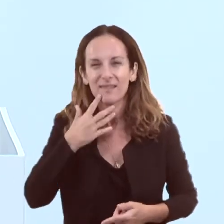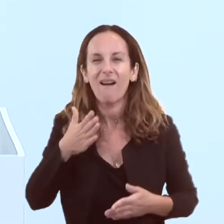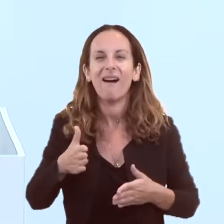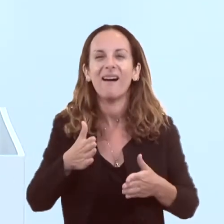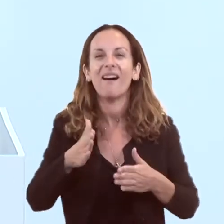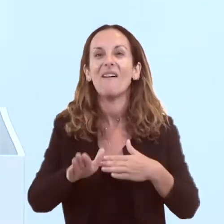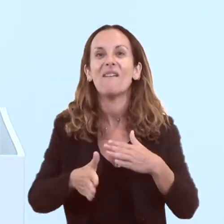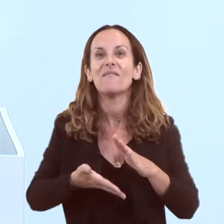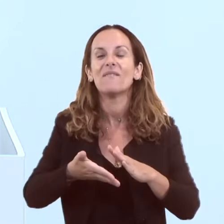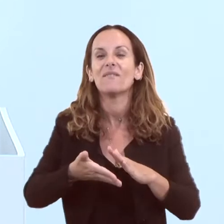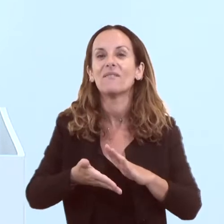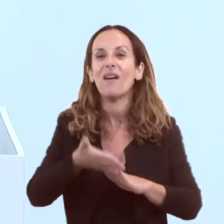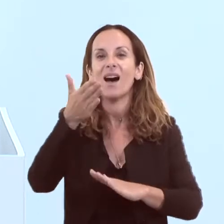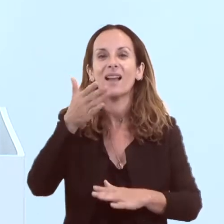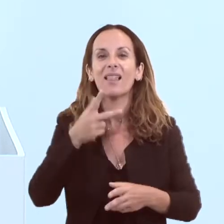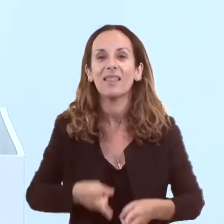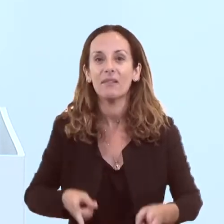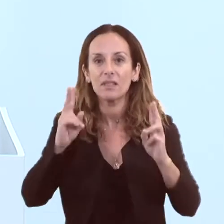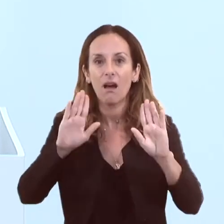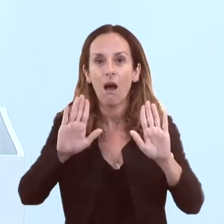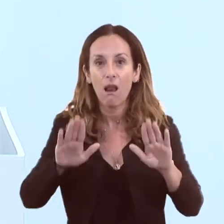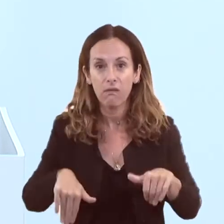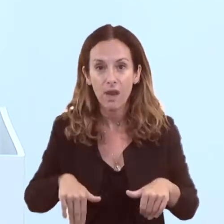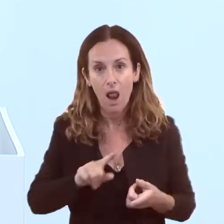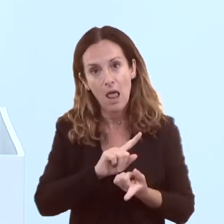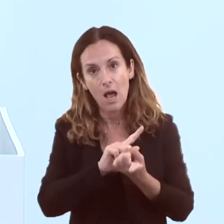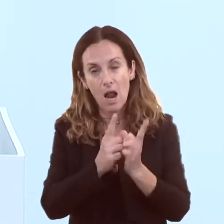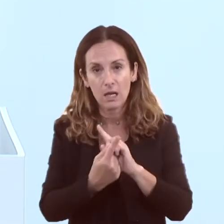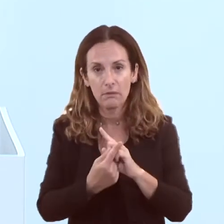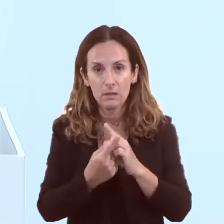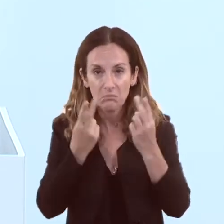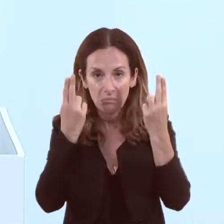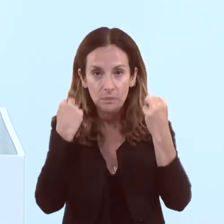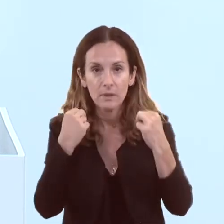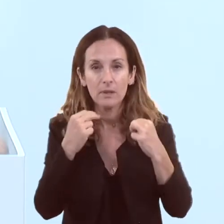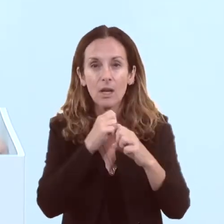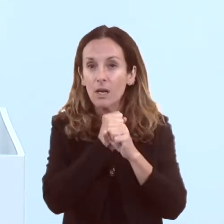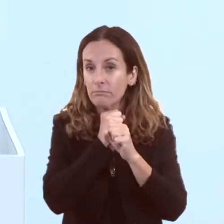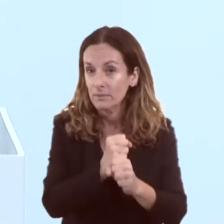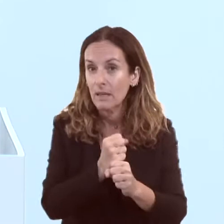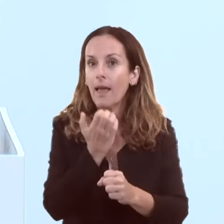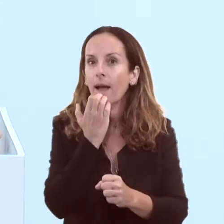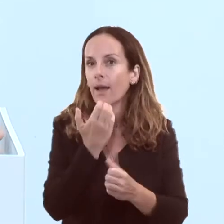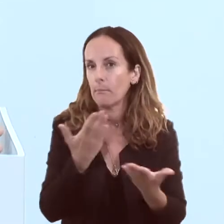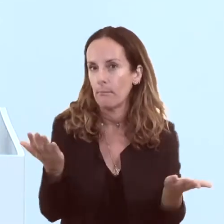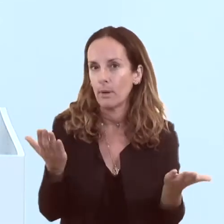acaba convirtiéndose en un camino de sometimiento y de servidumbre así ocurre por ejemplo con todas las adicciones